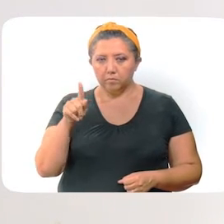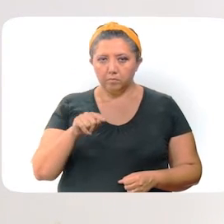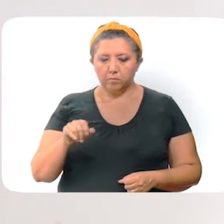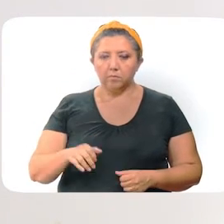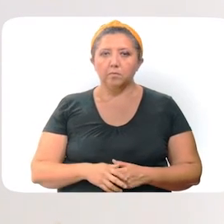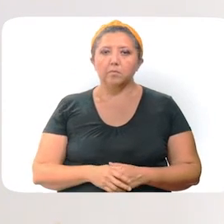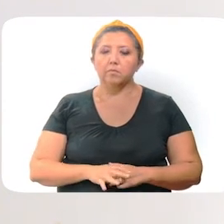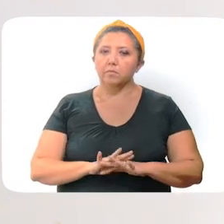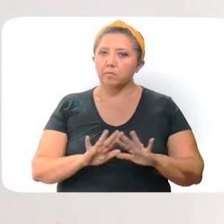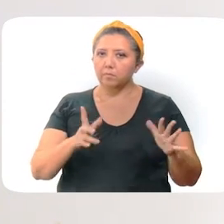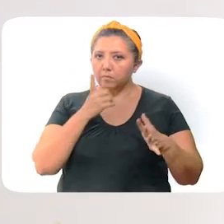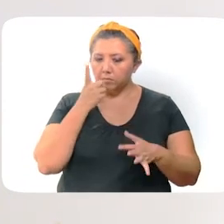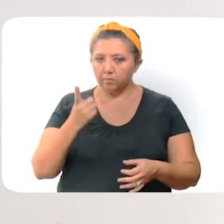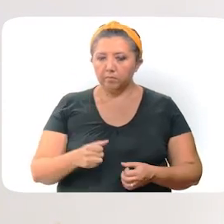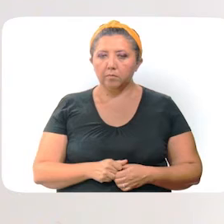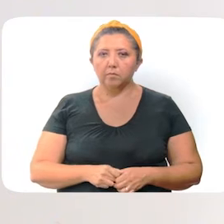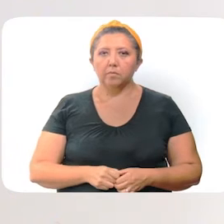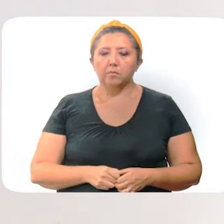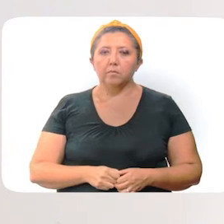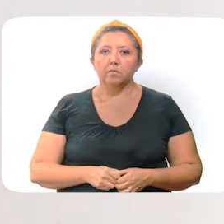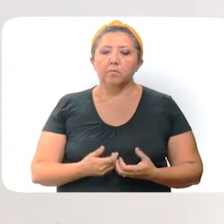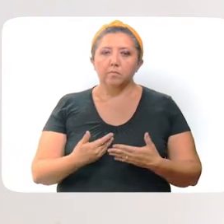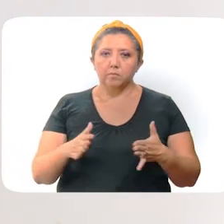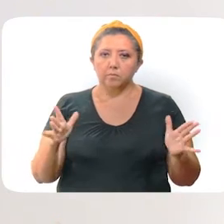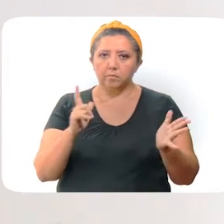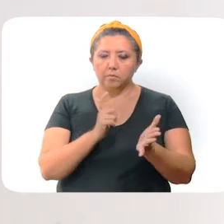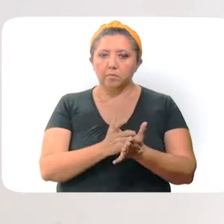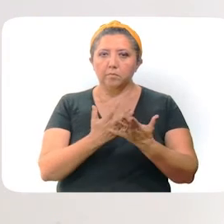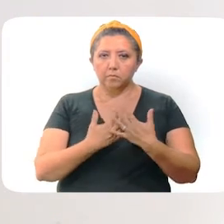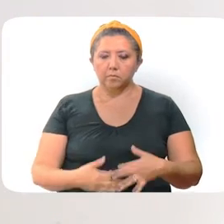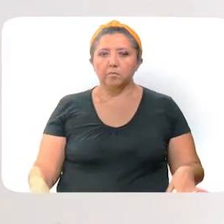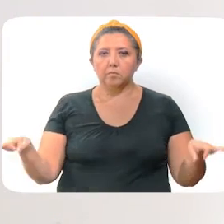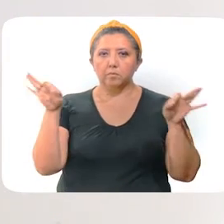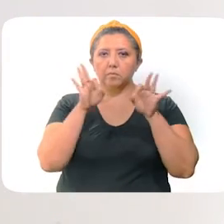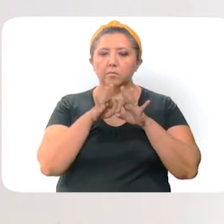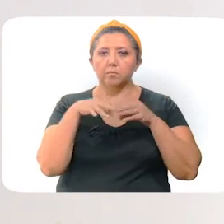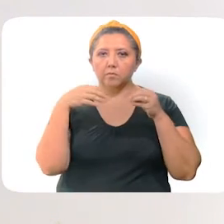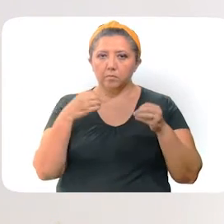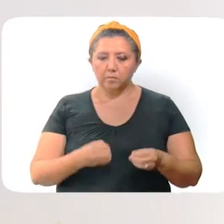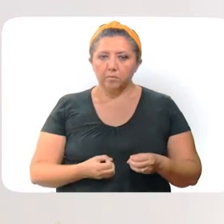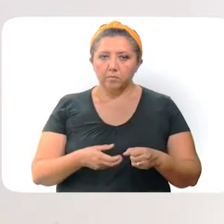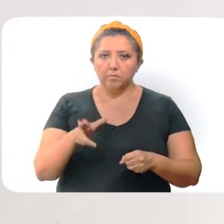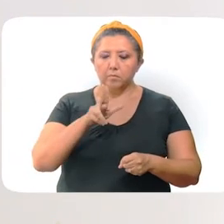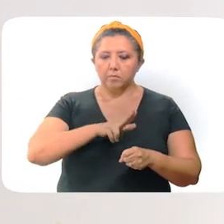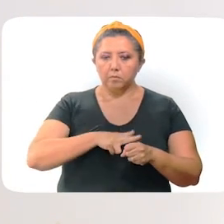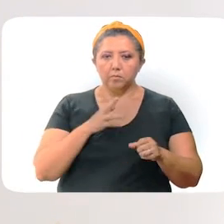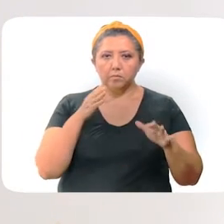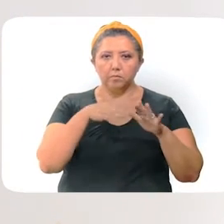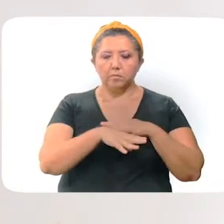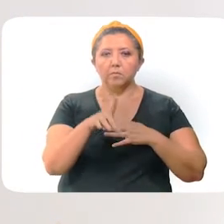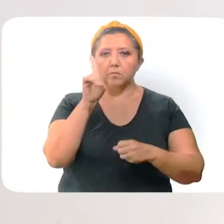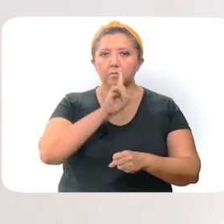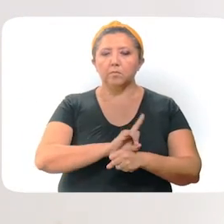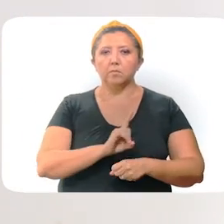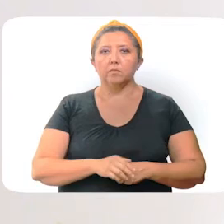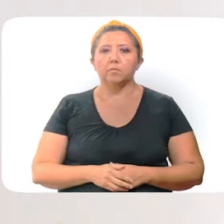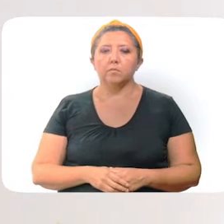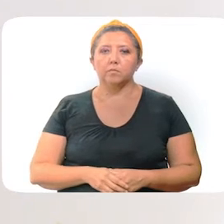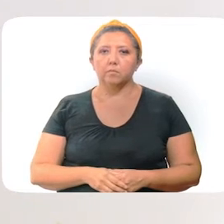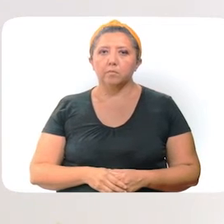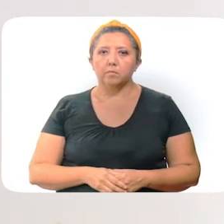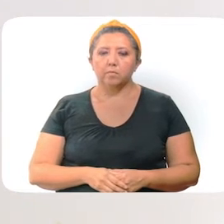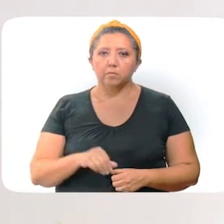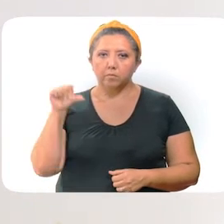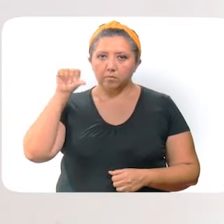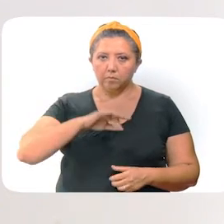Como se ha señalado, en la reapertura económica los datos más importantes son la ocupación hospitalaria y los ingresos diarios.